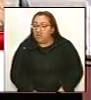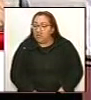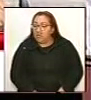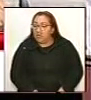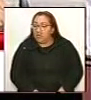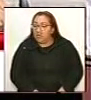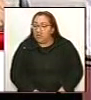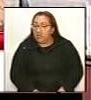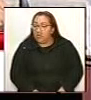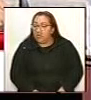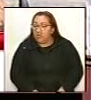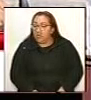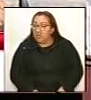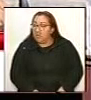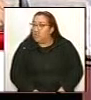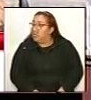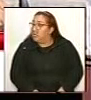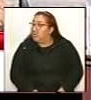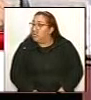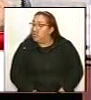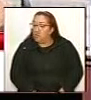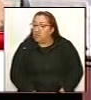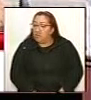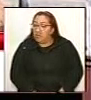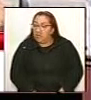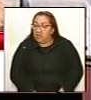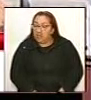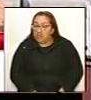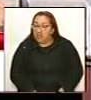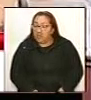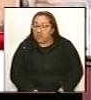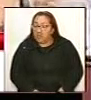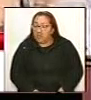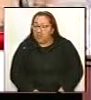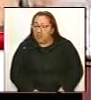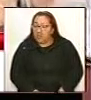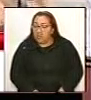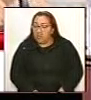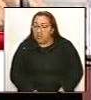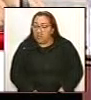un proceso ordenado que permite